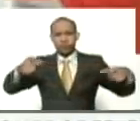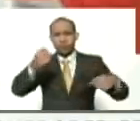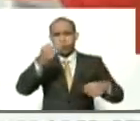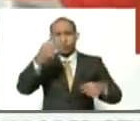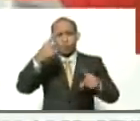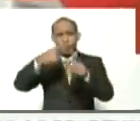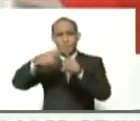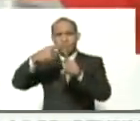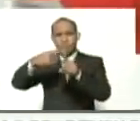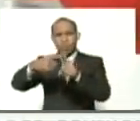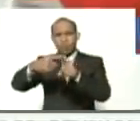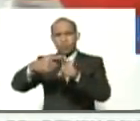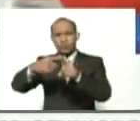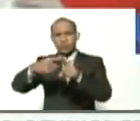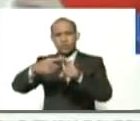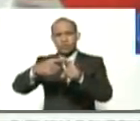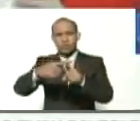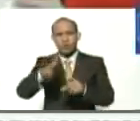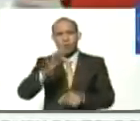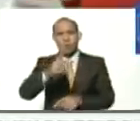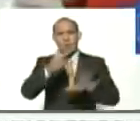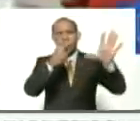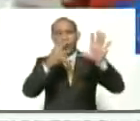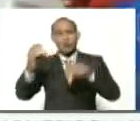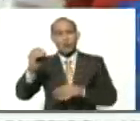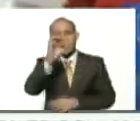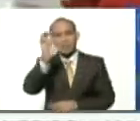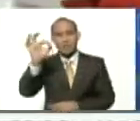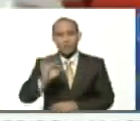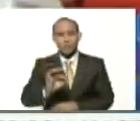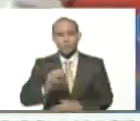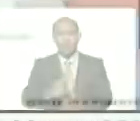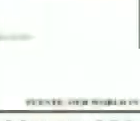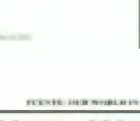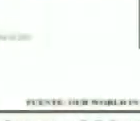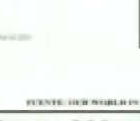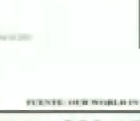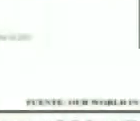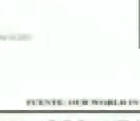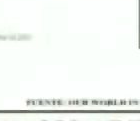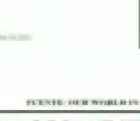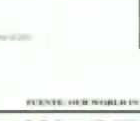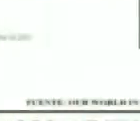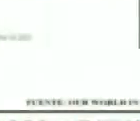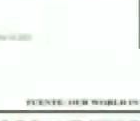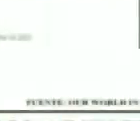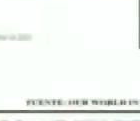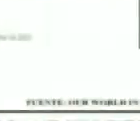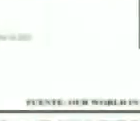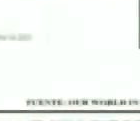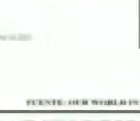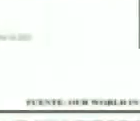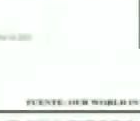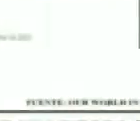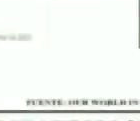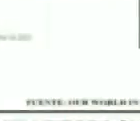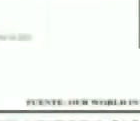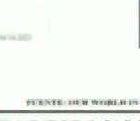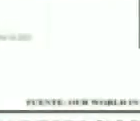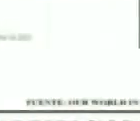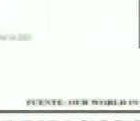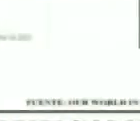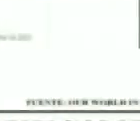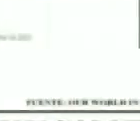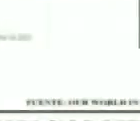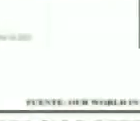casos por millón de habitantes en casi un 70 por ciento exactamente 69 puntos 65 por ciento más